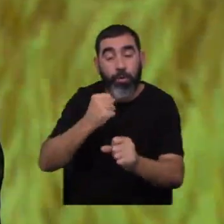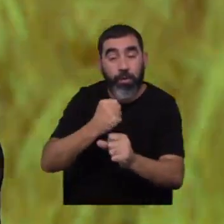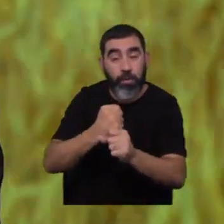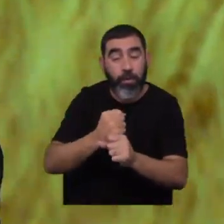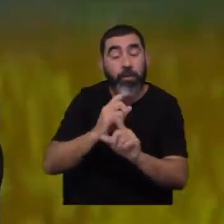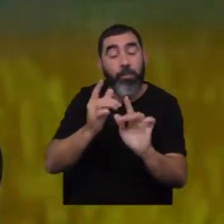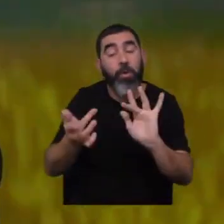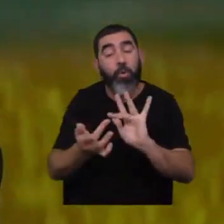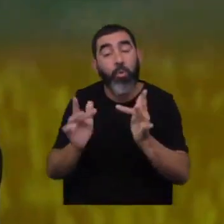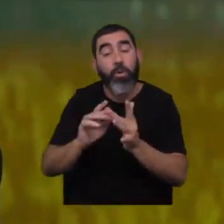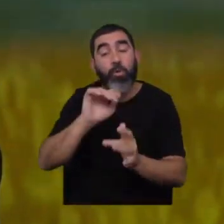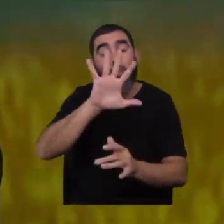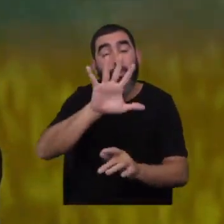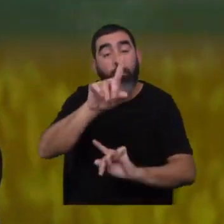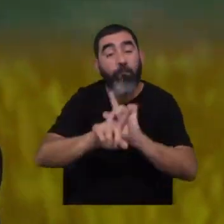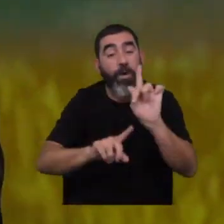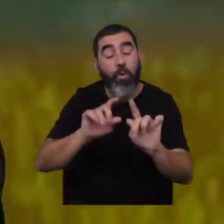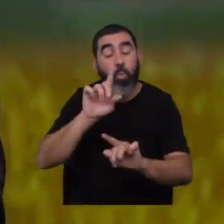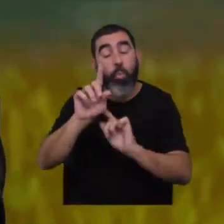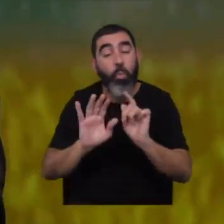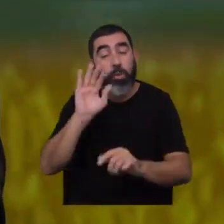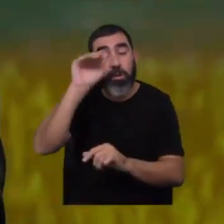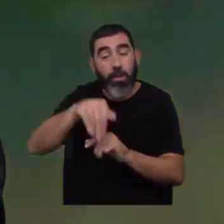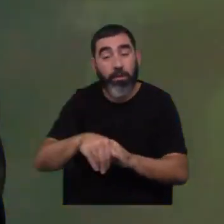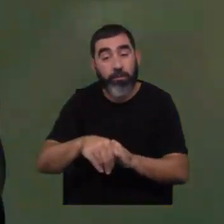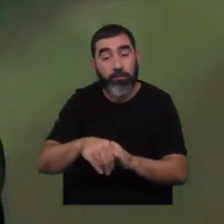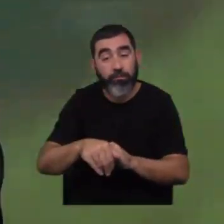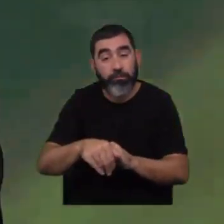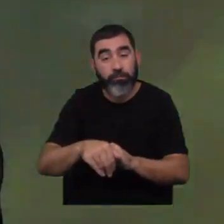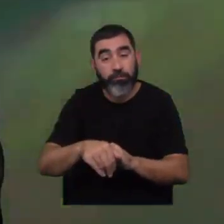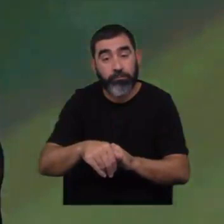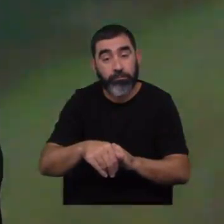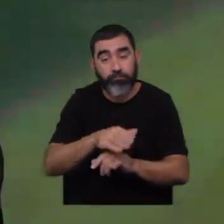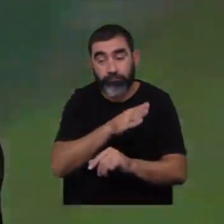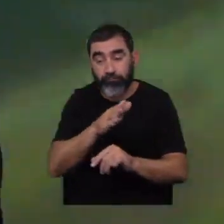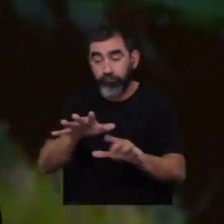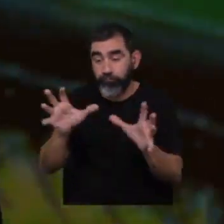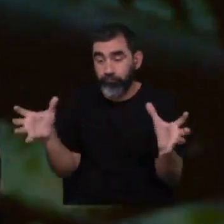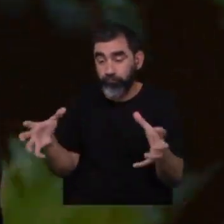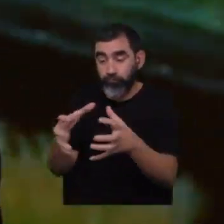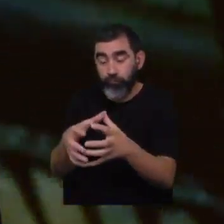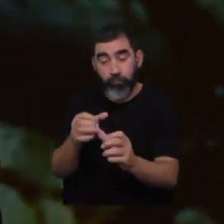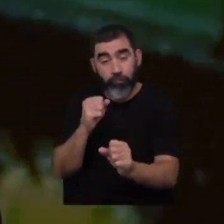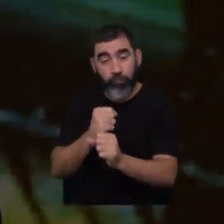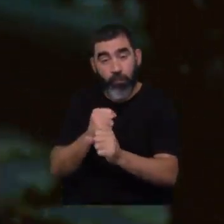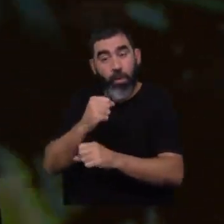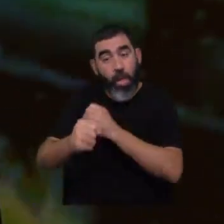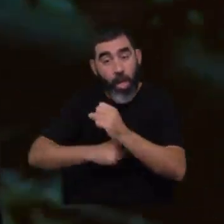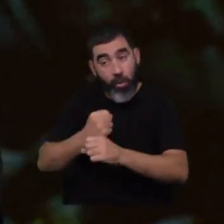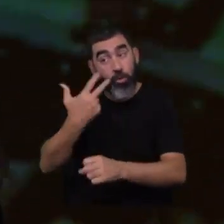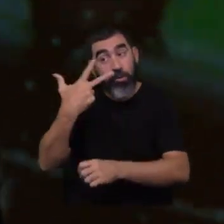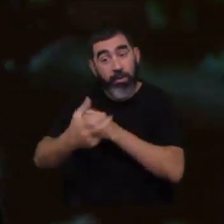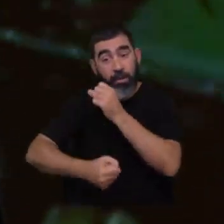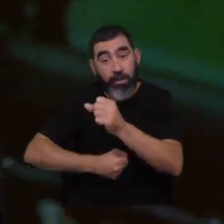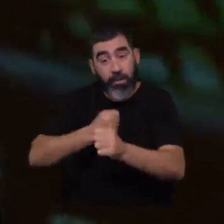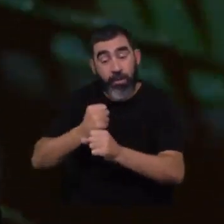teníamos contacto con 5 facultades de la UDELAR. O sea, era un trabajo muy, muy grande, muy ambicioso, de varios años, de 3 años,